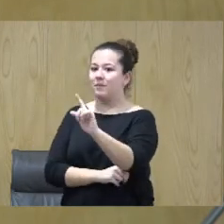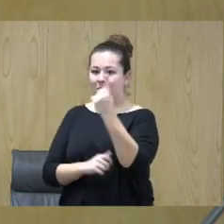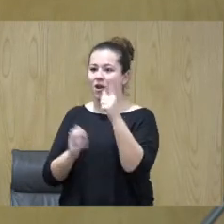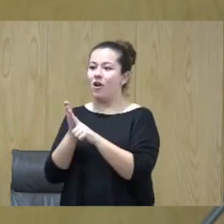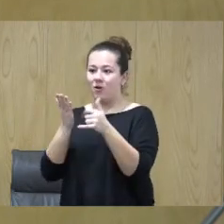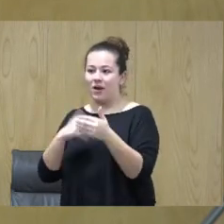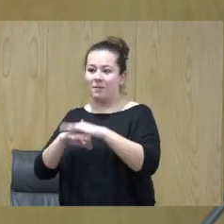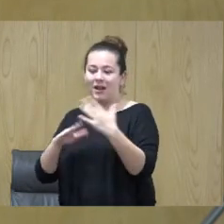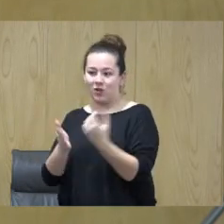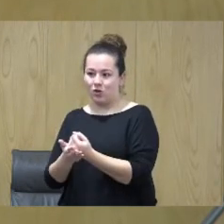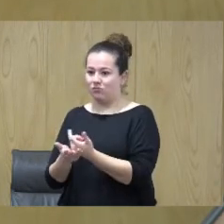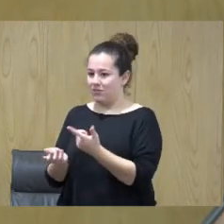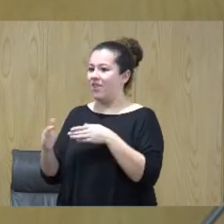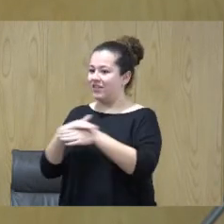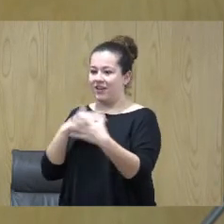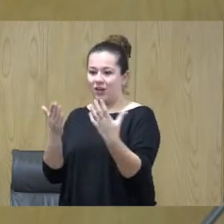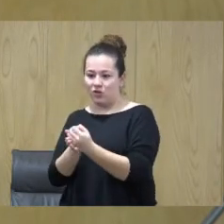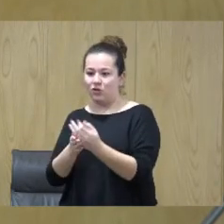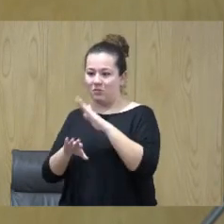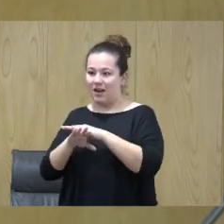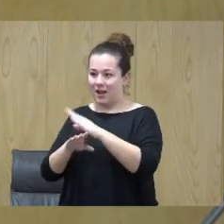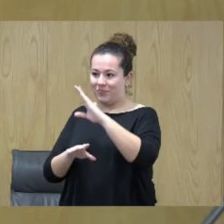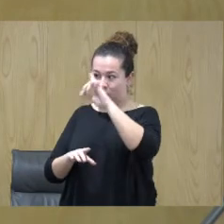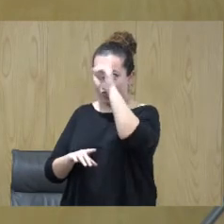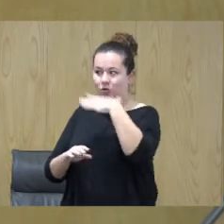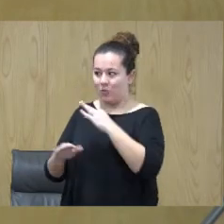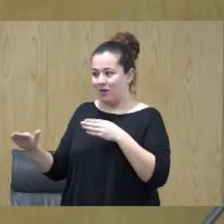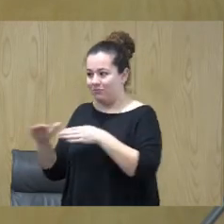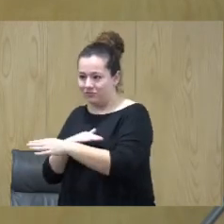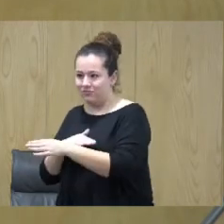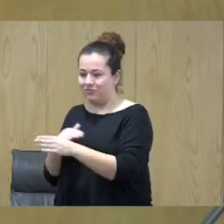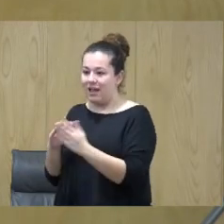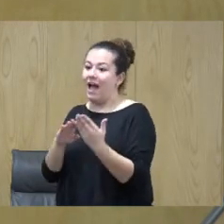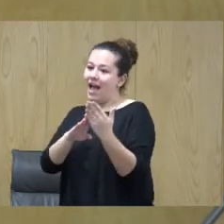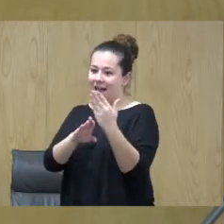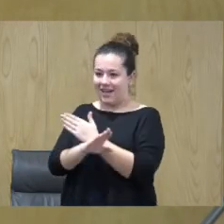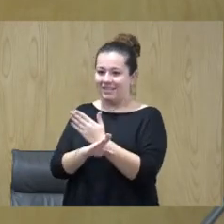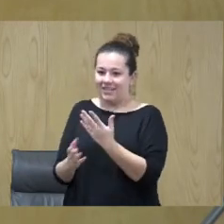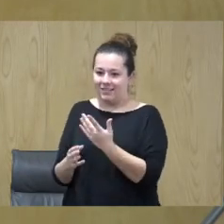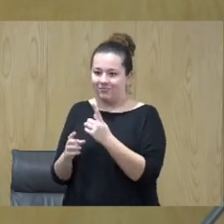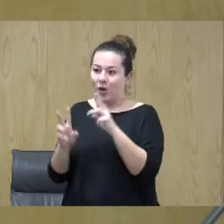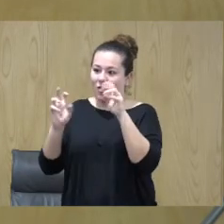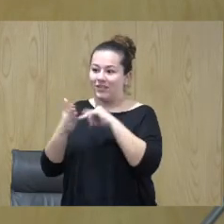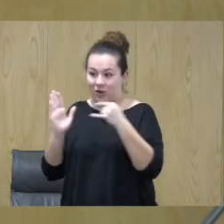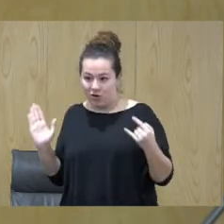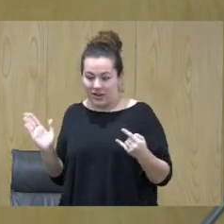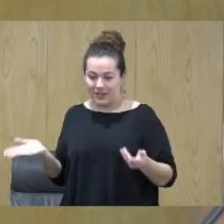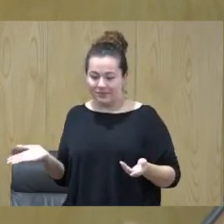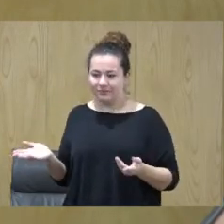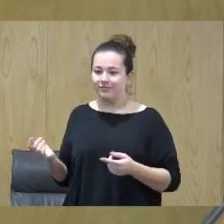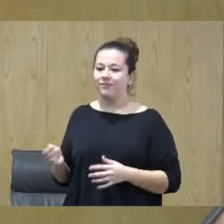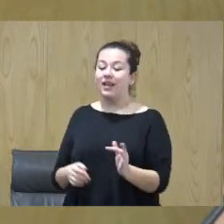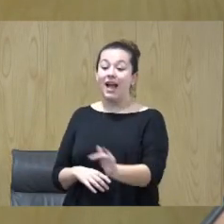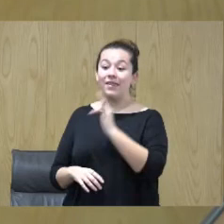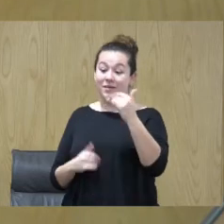todos, ¿no? Una accesibilidad de todos a la cultura antes de pasar a esas nuevas tecnologías. Además de